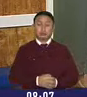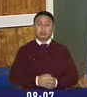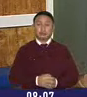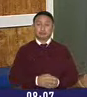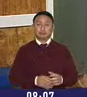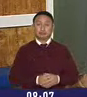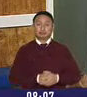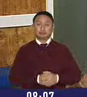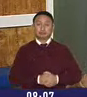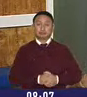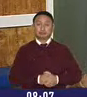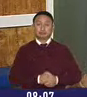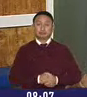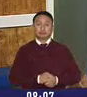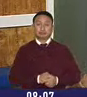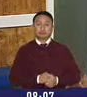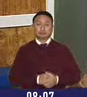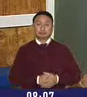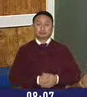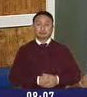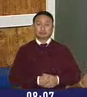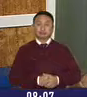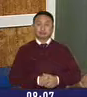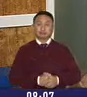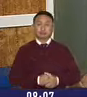esporádicos. Adelante.